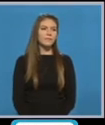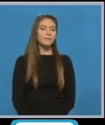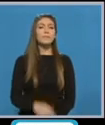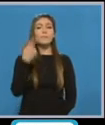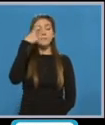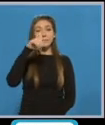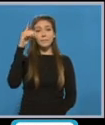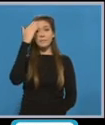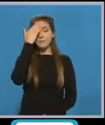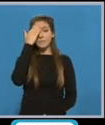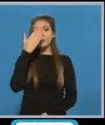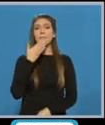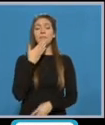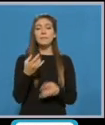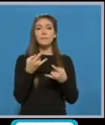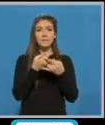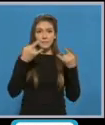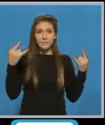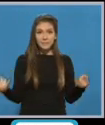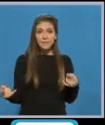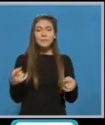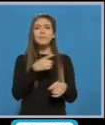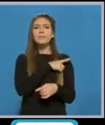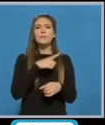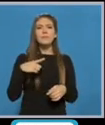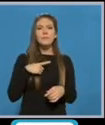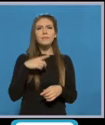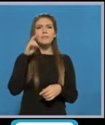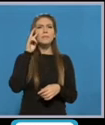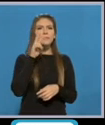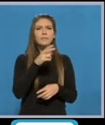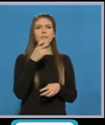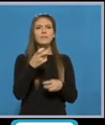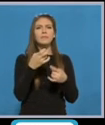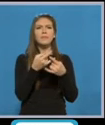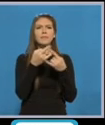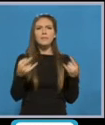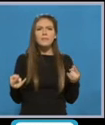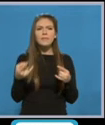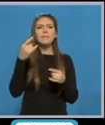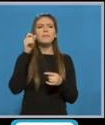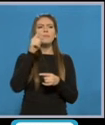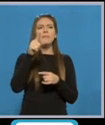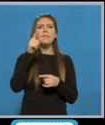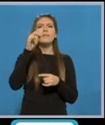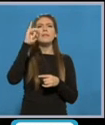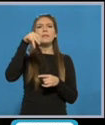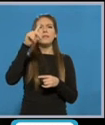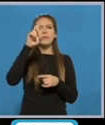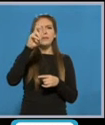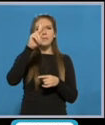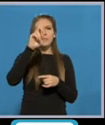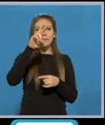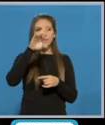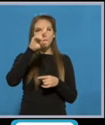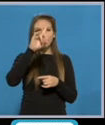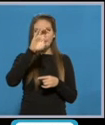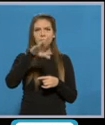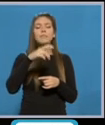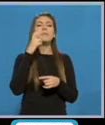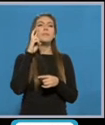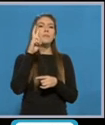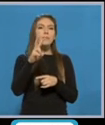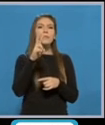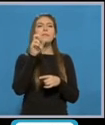Y para conocer bien nuestra historia, también tenemos que irnos más atrás de la independencia. Por ello, te invitamos a visitar la exposición